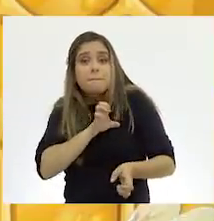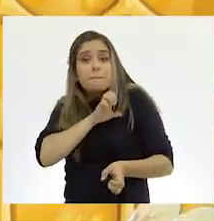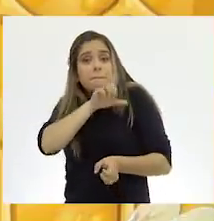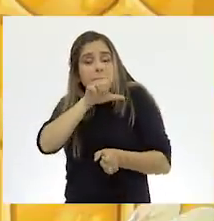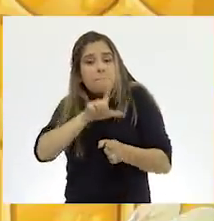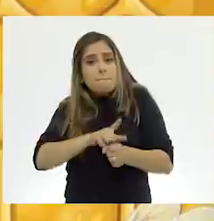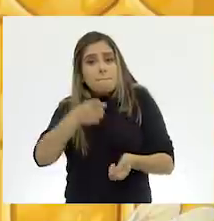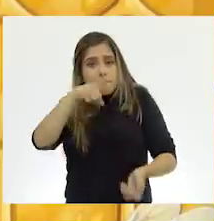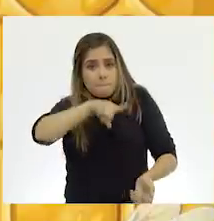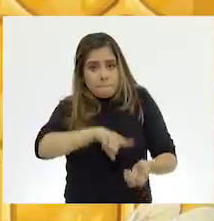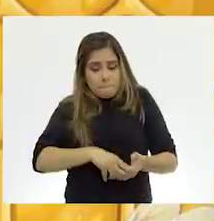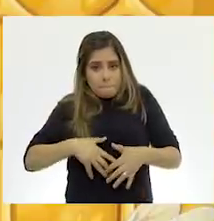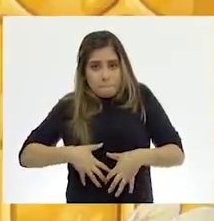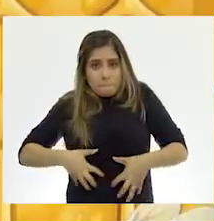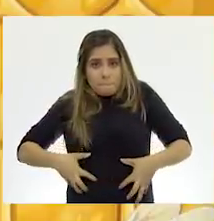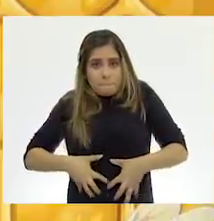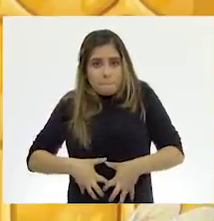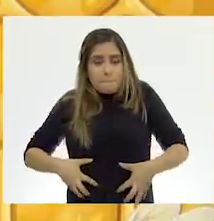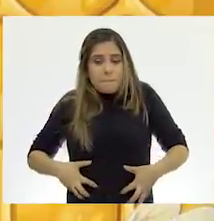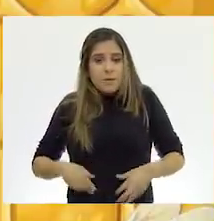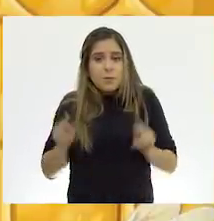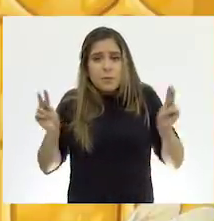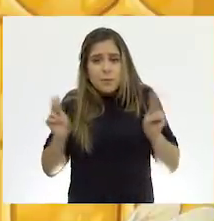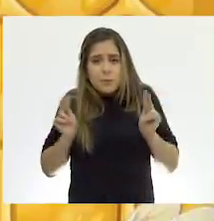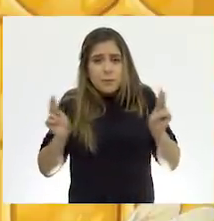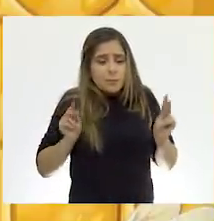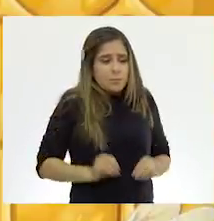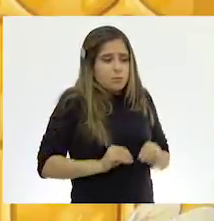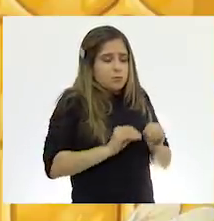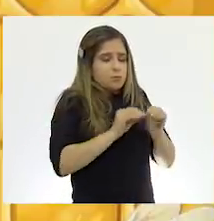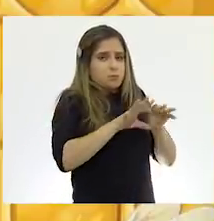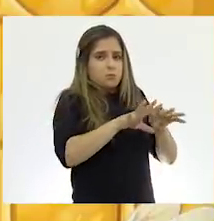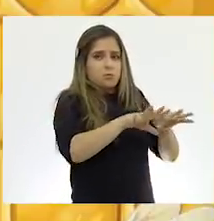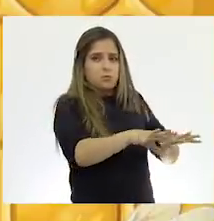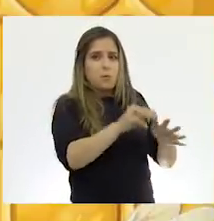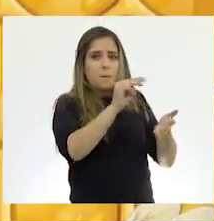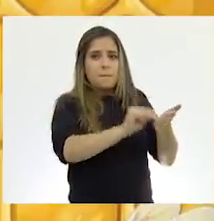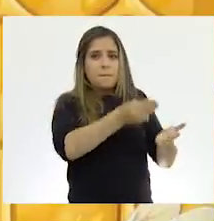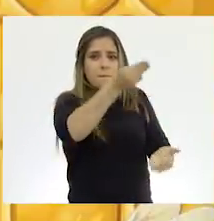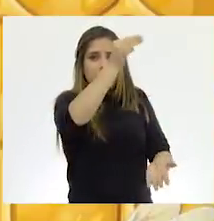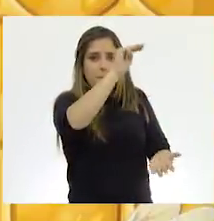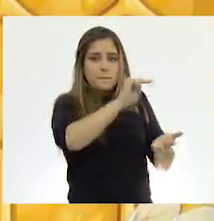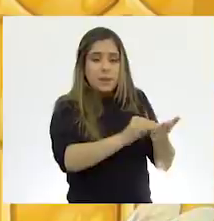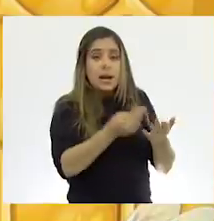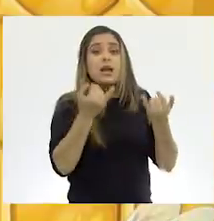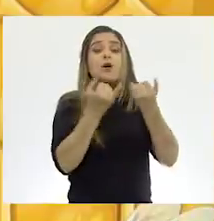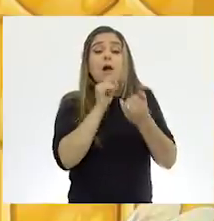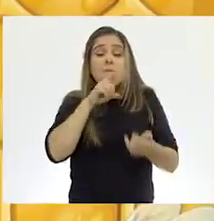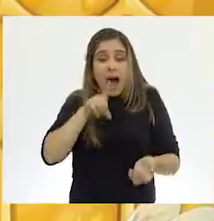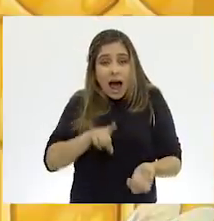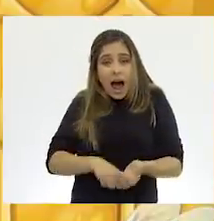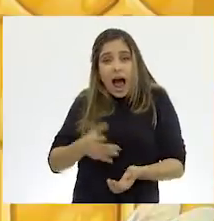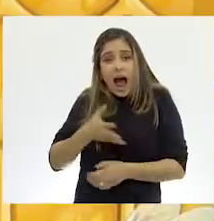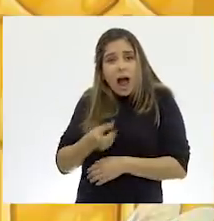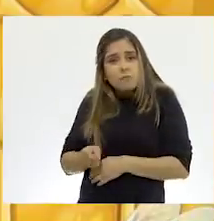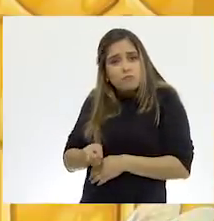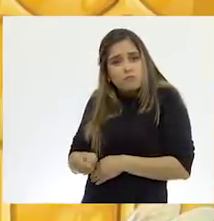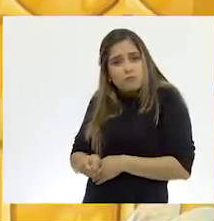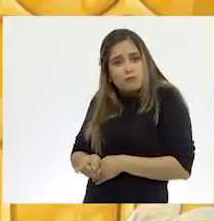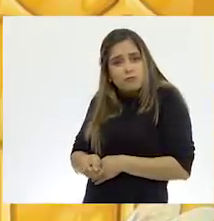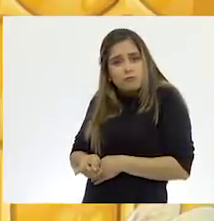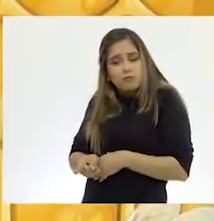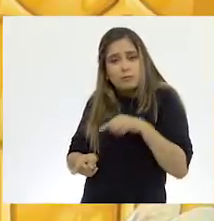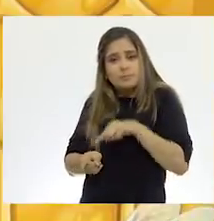abdomen de las abejas obreras, donde también está el aguijón con